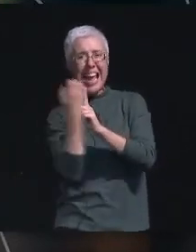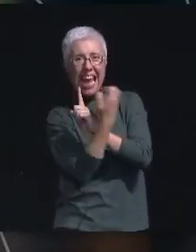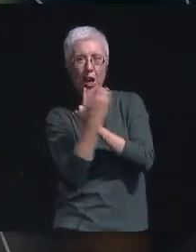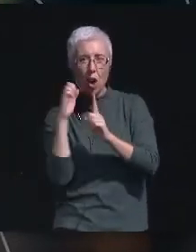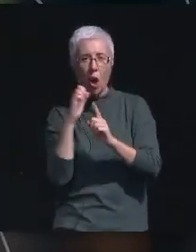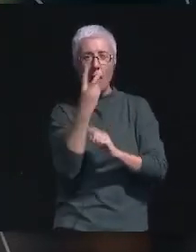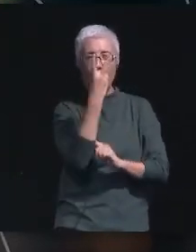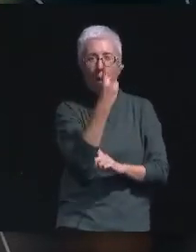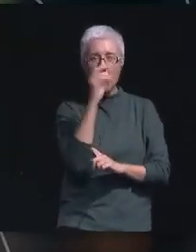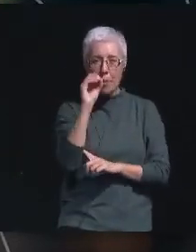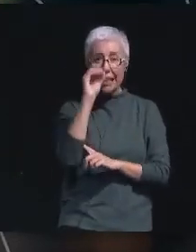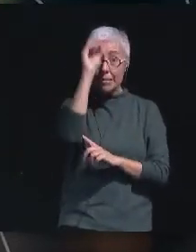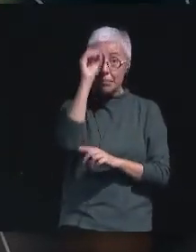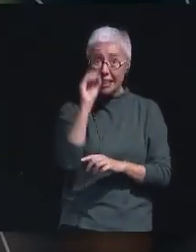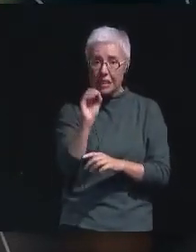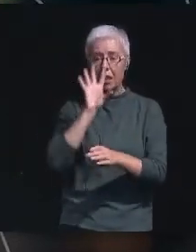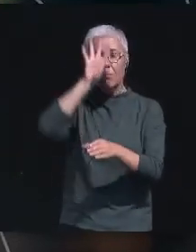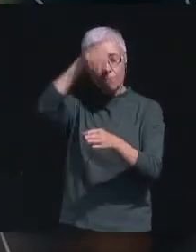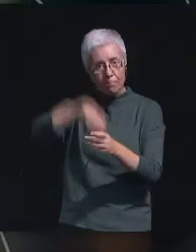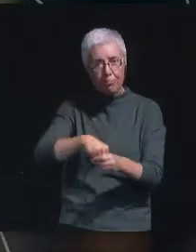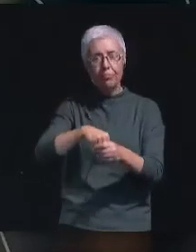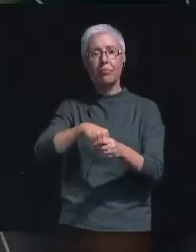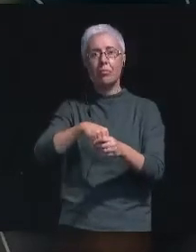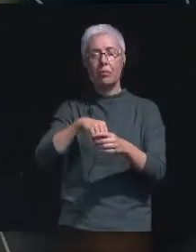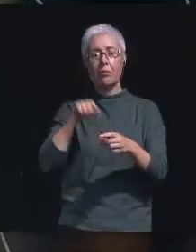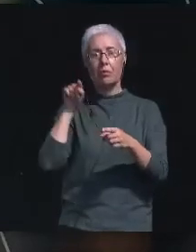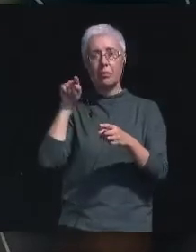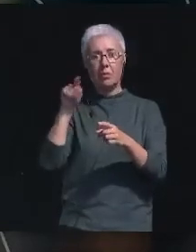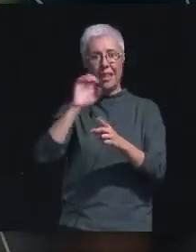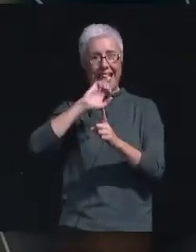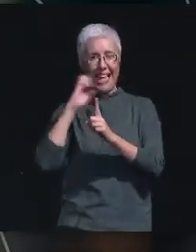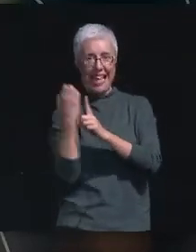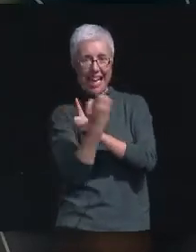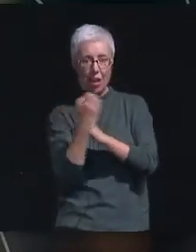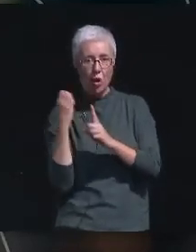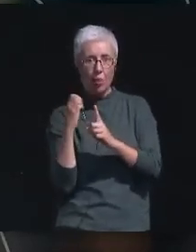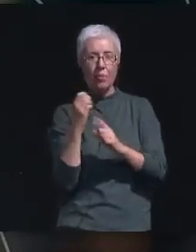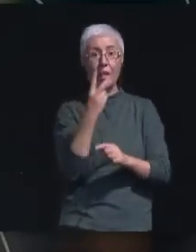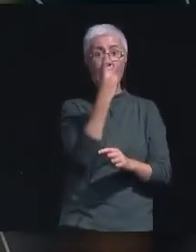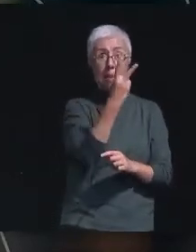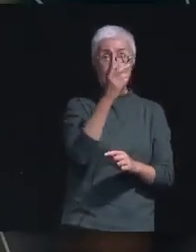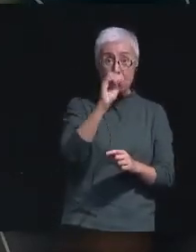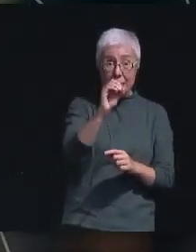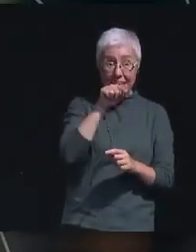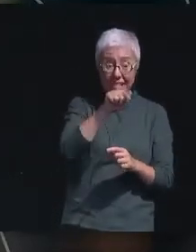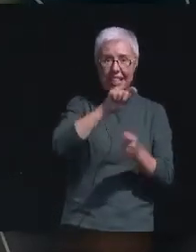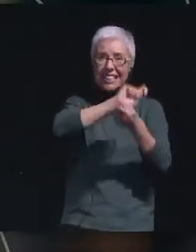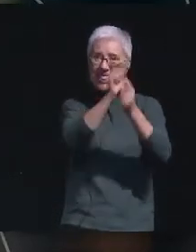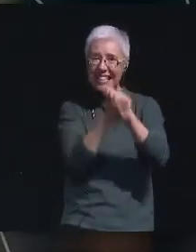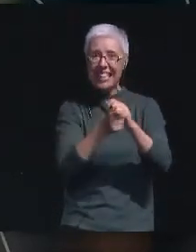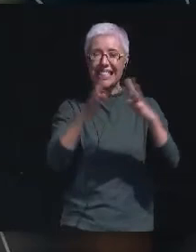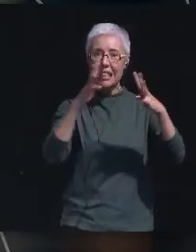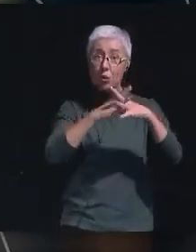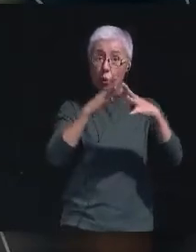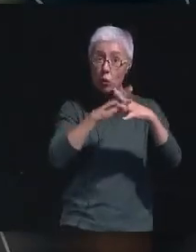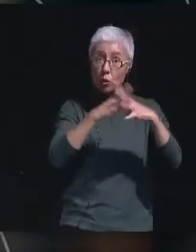un componente de transición ecológica, un 37% tienen que tener un componente de transformación estructural y el resto tiene